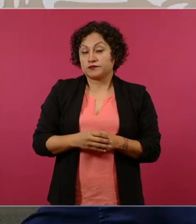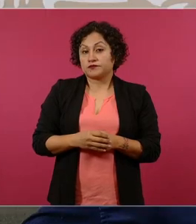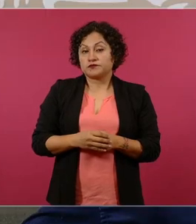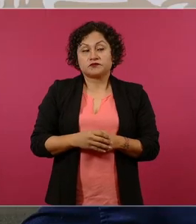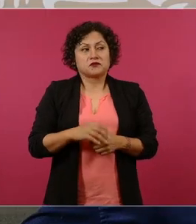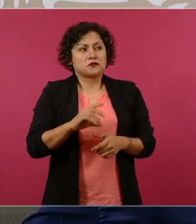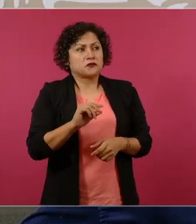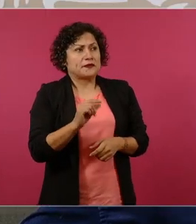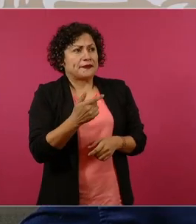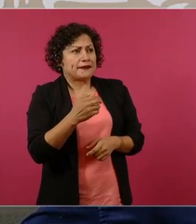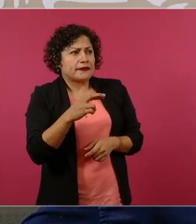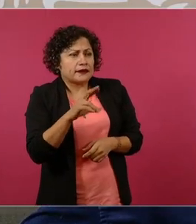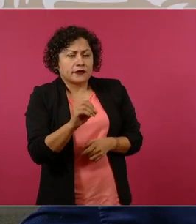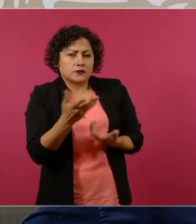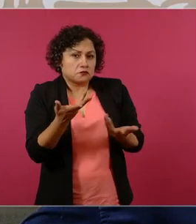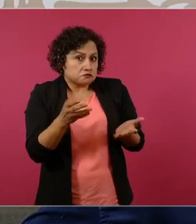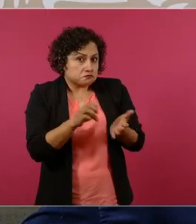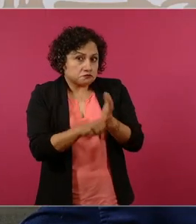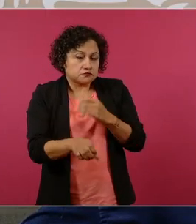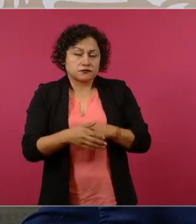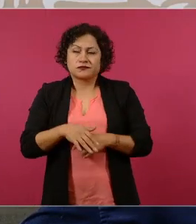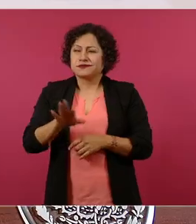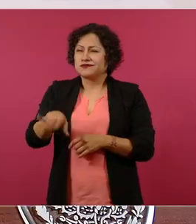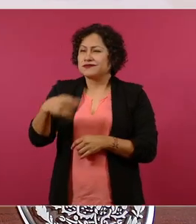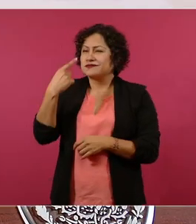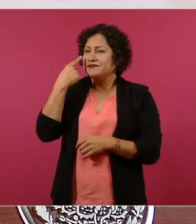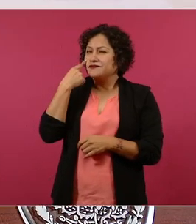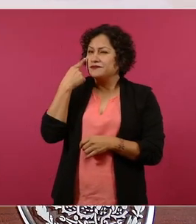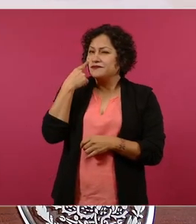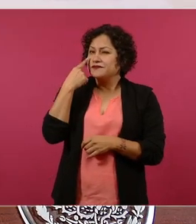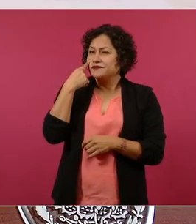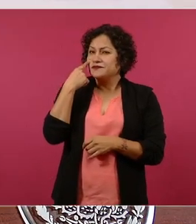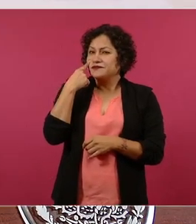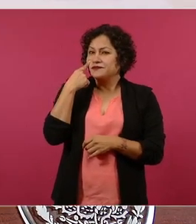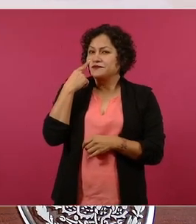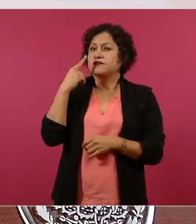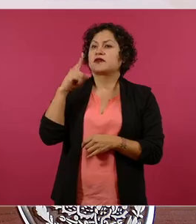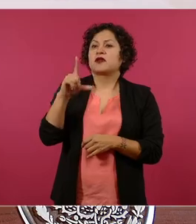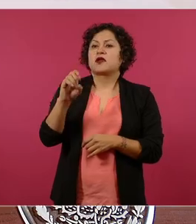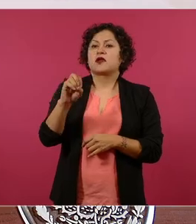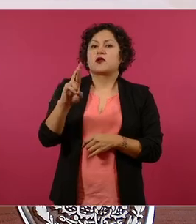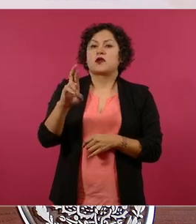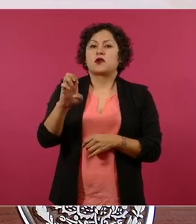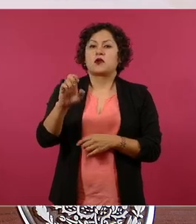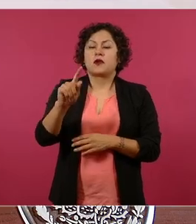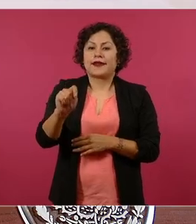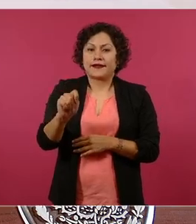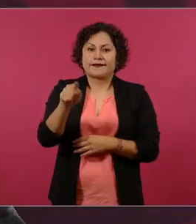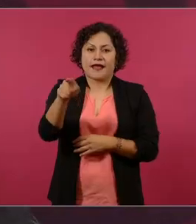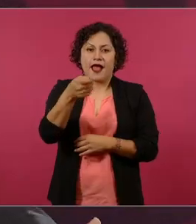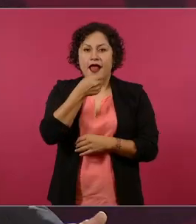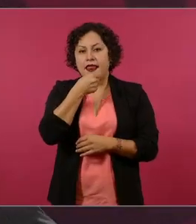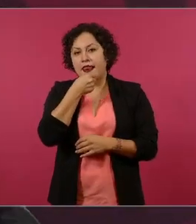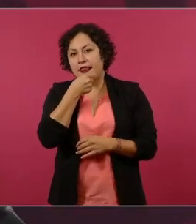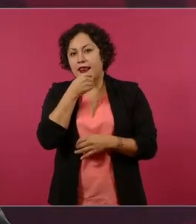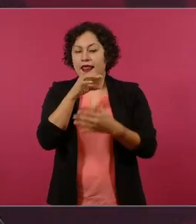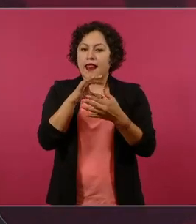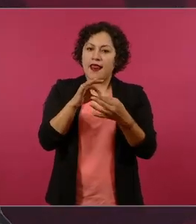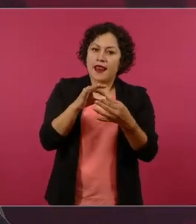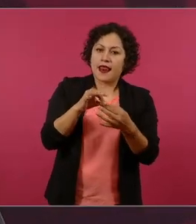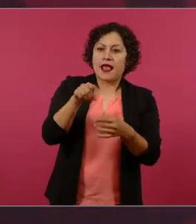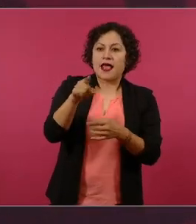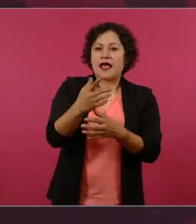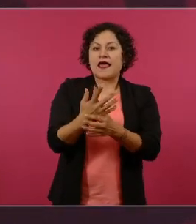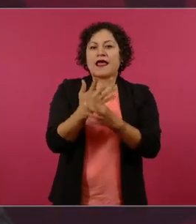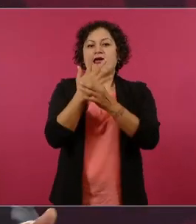Cómo se llama la Carlos de Mola que dice que se va a defender y no